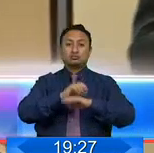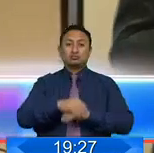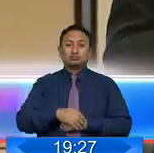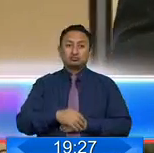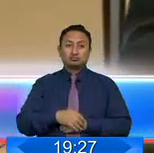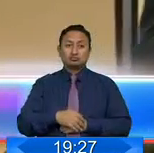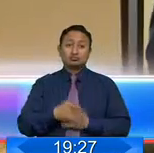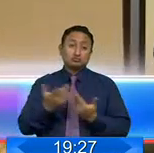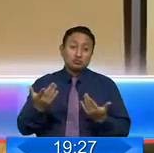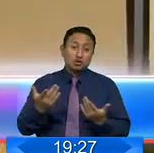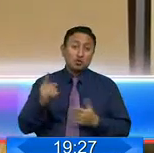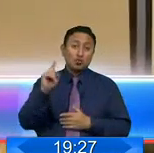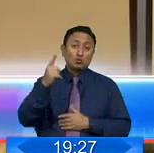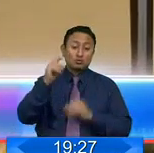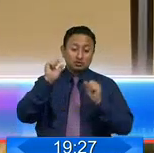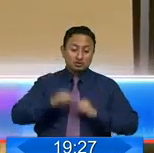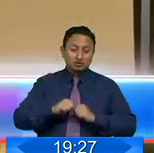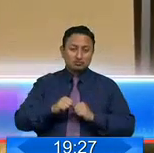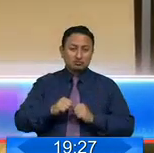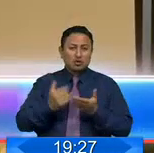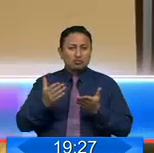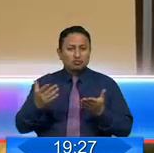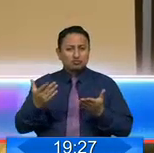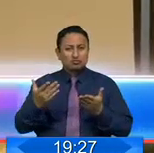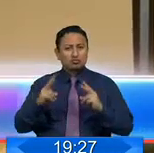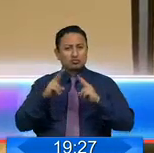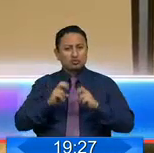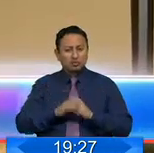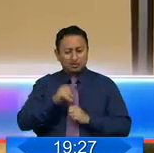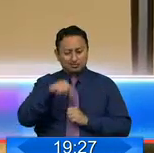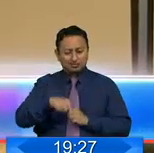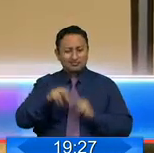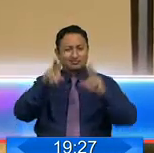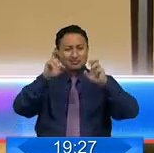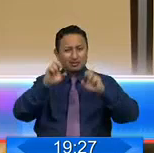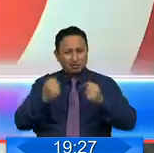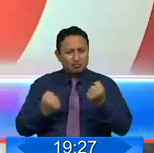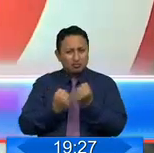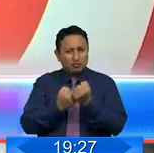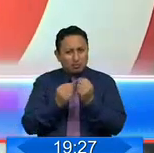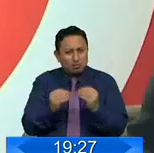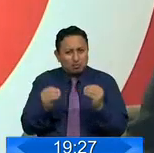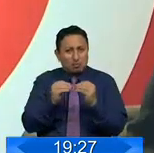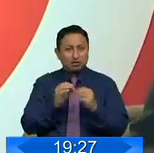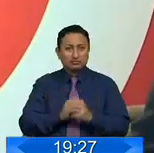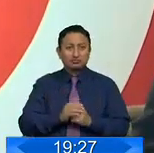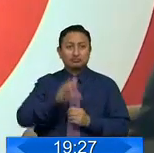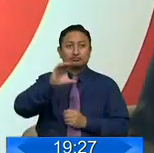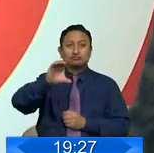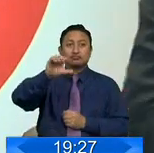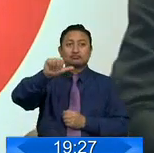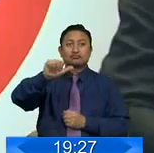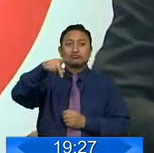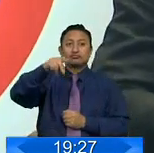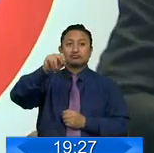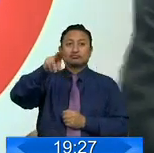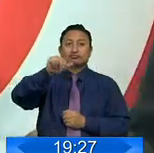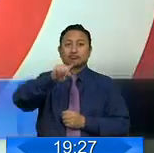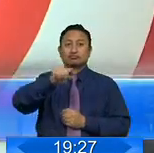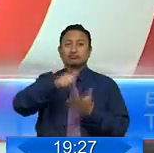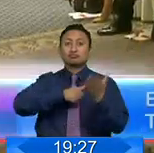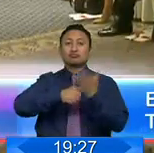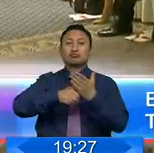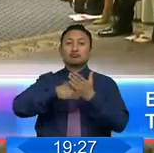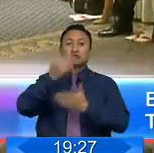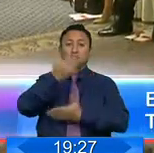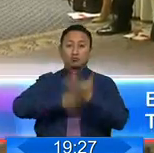único que queda es seguir ahondando en esa línea, profundizando. Pablo Campana, ministro de Comercio Exterior e Inversiones,